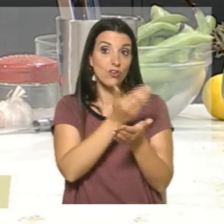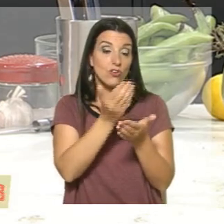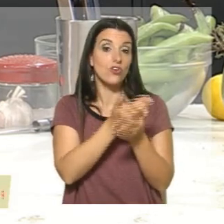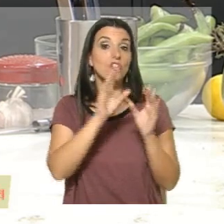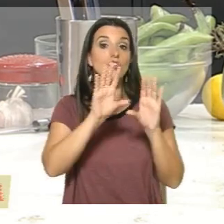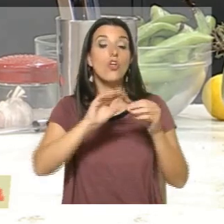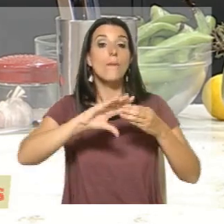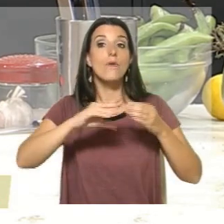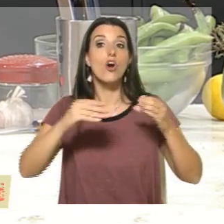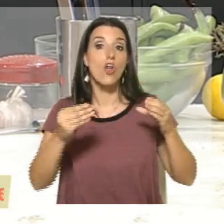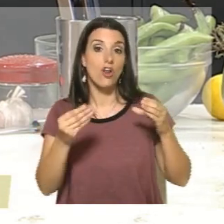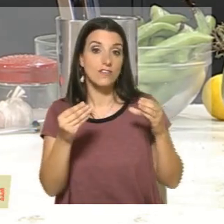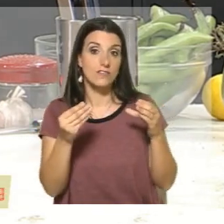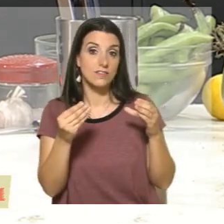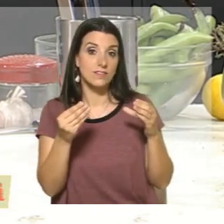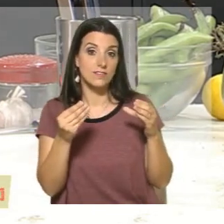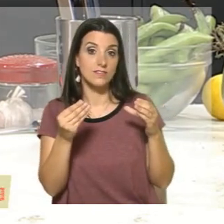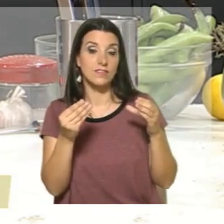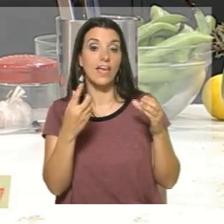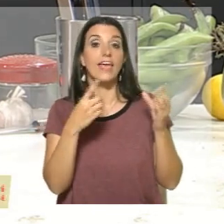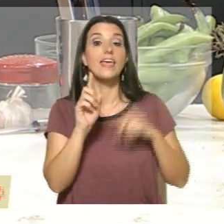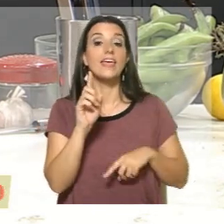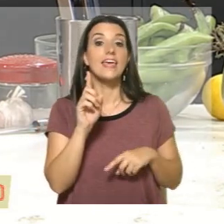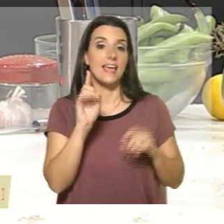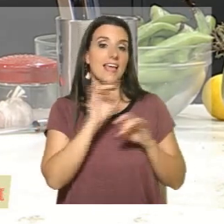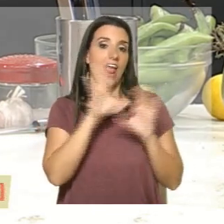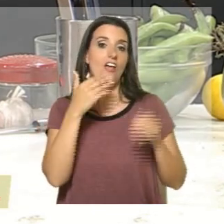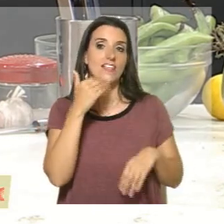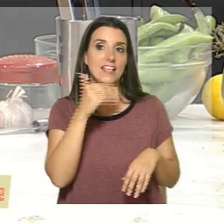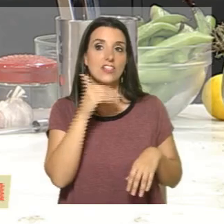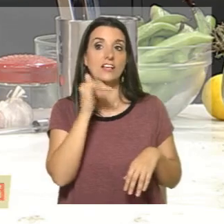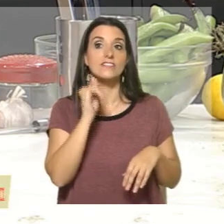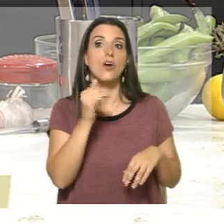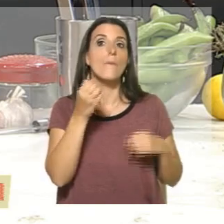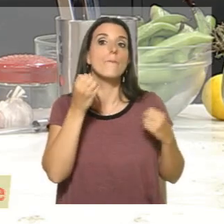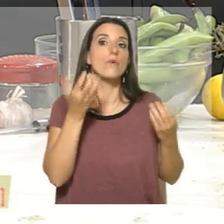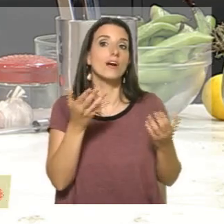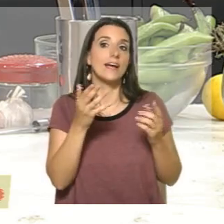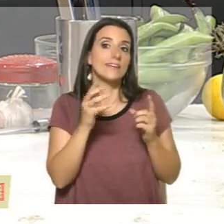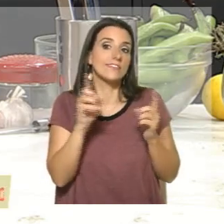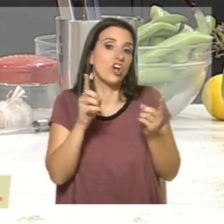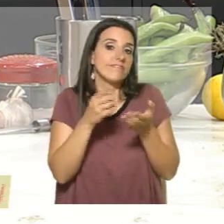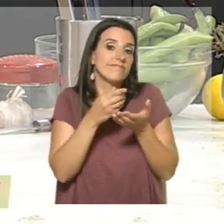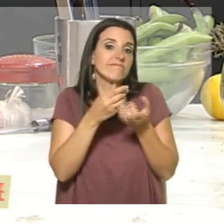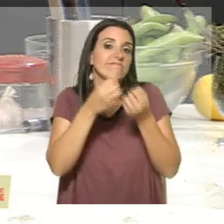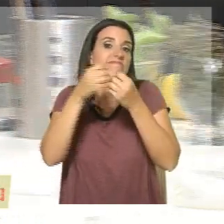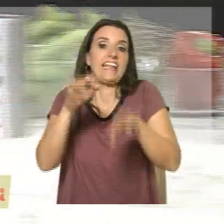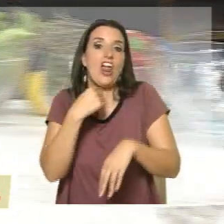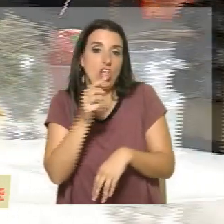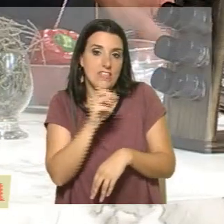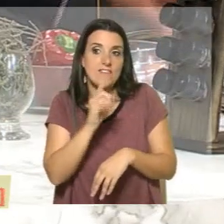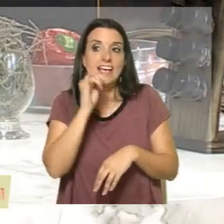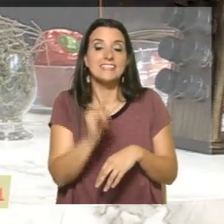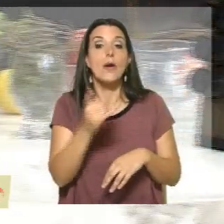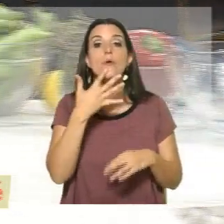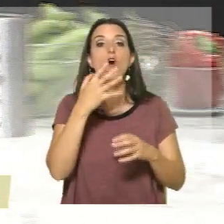morrón, predominó por encima del color de la cerveza. Claro. Ah, porque el morrón te tiñe todo. Claro. Tenerlo en cuenta. Sí, si más no